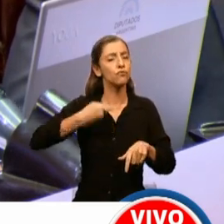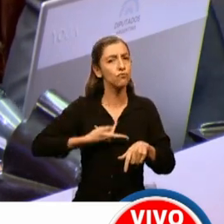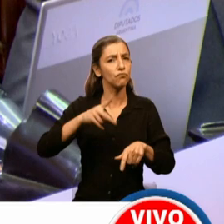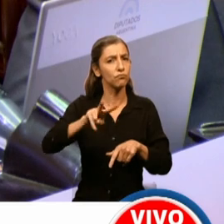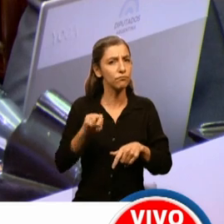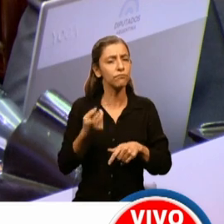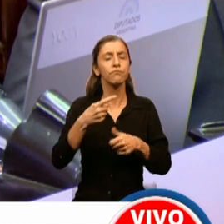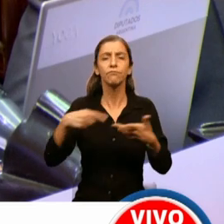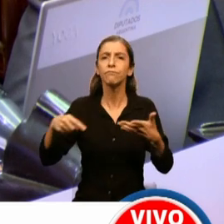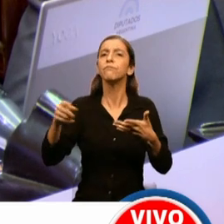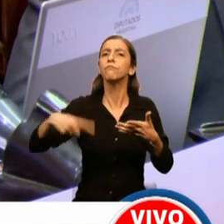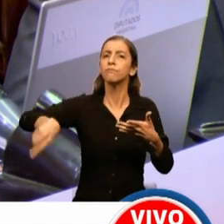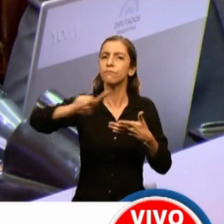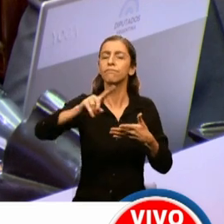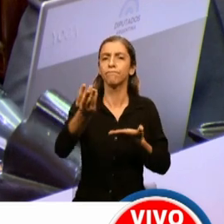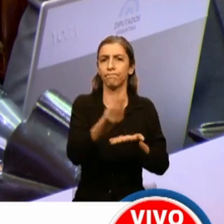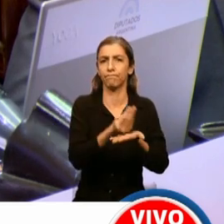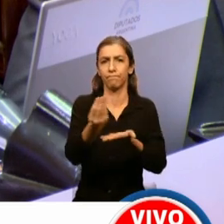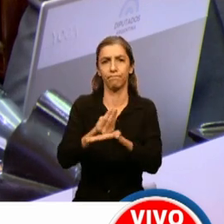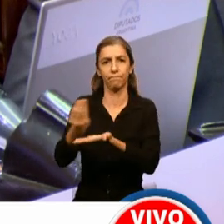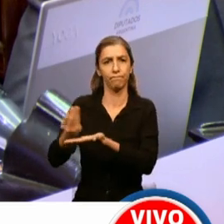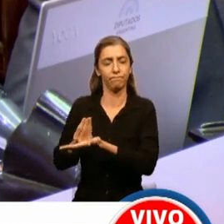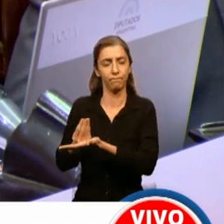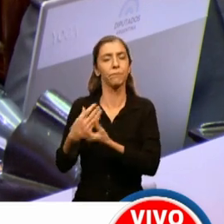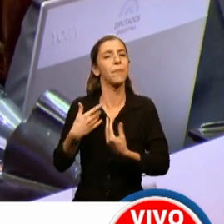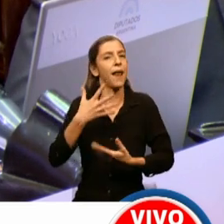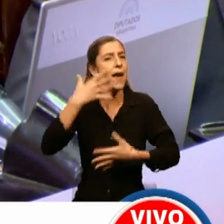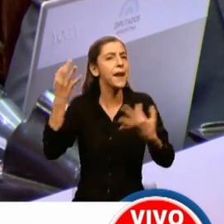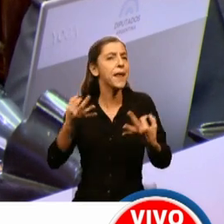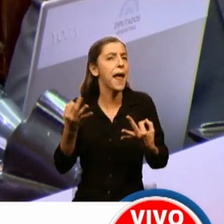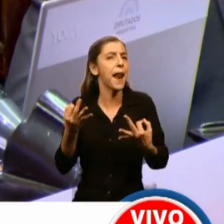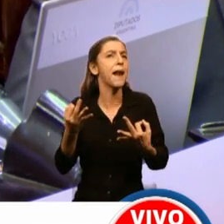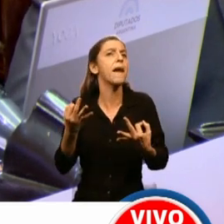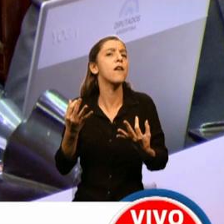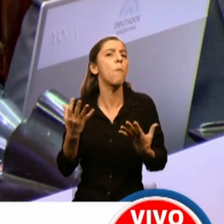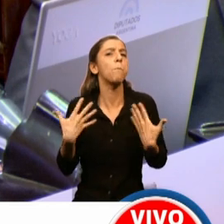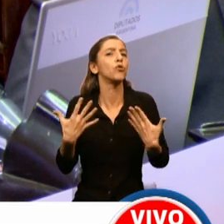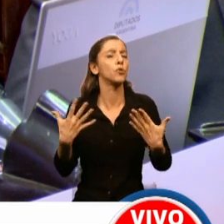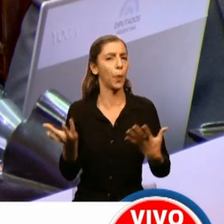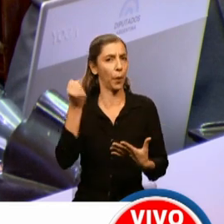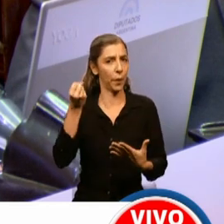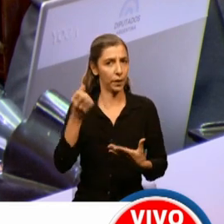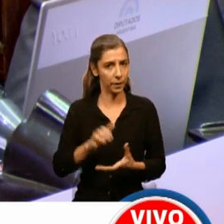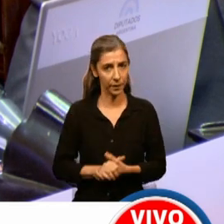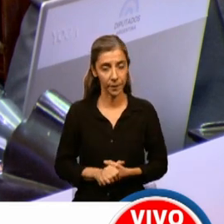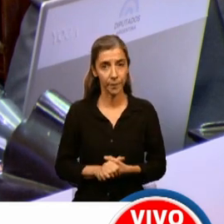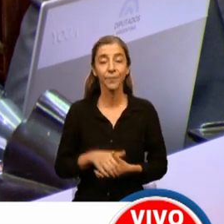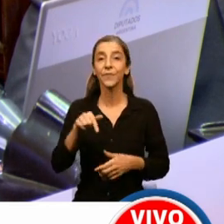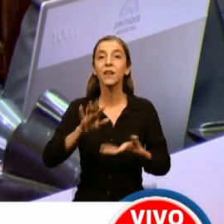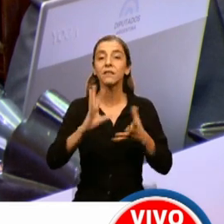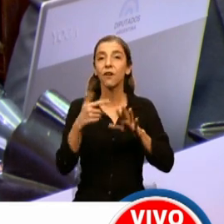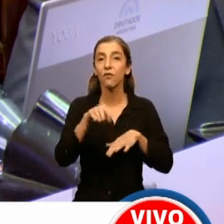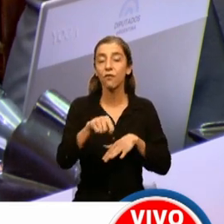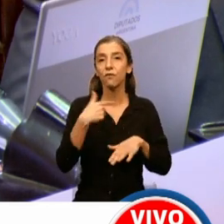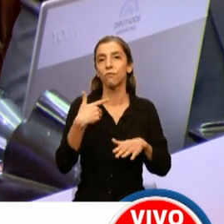igualdad con real oportunidades reales oportunidades sabemos que estas medidas de acción